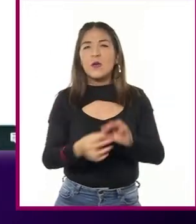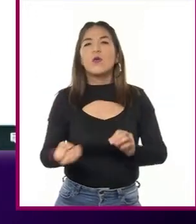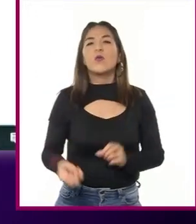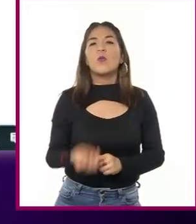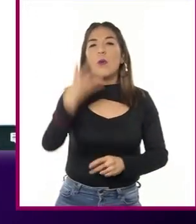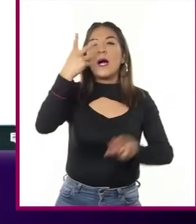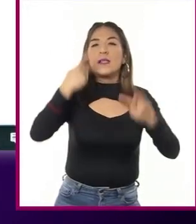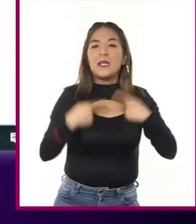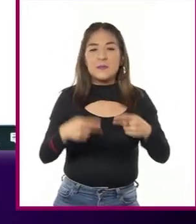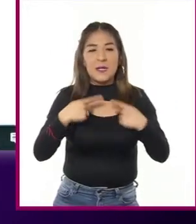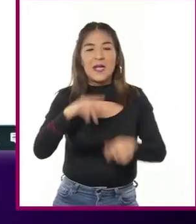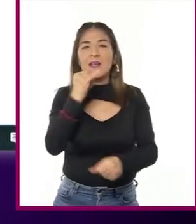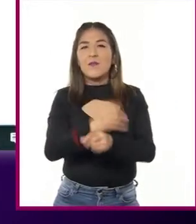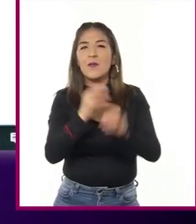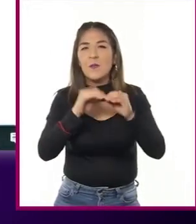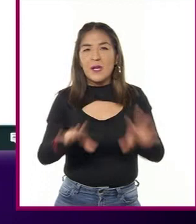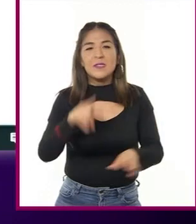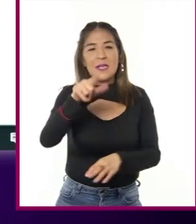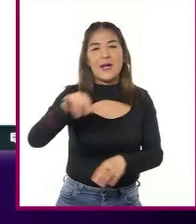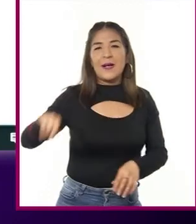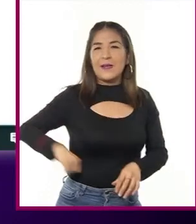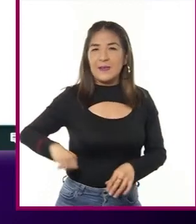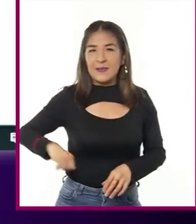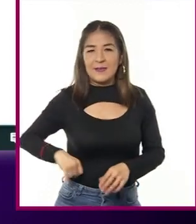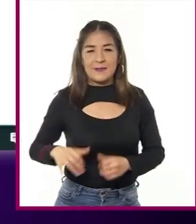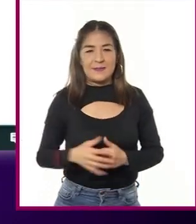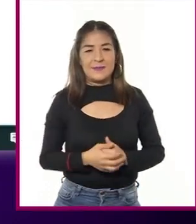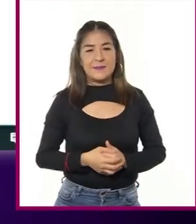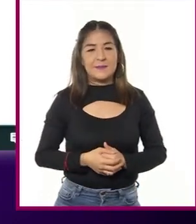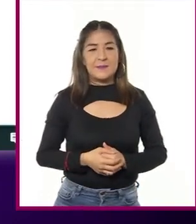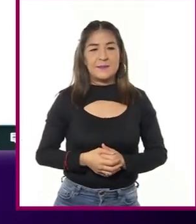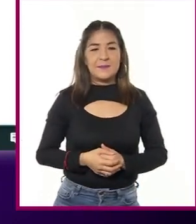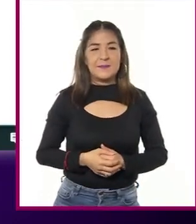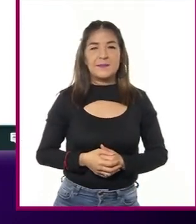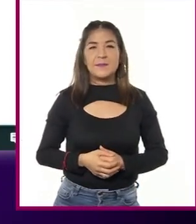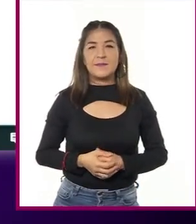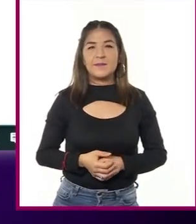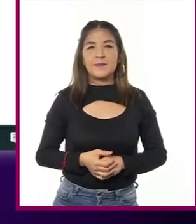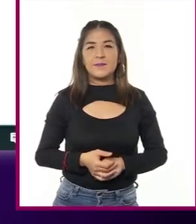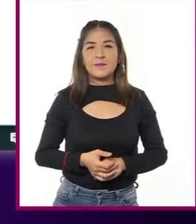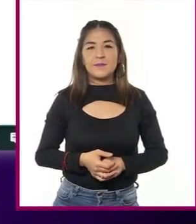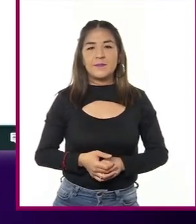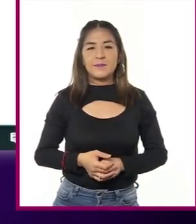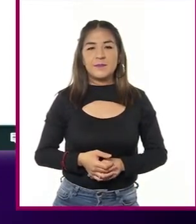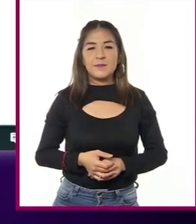buscador el tipo de archivo que nos interesa.